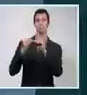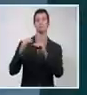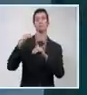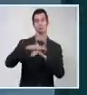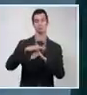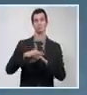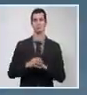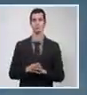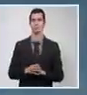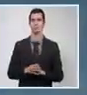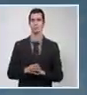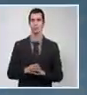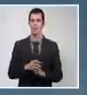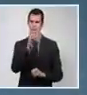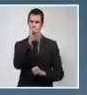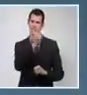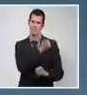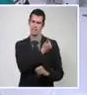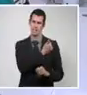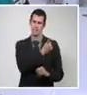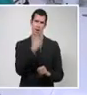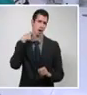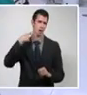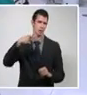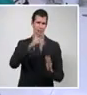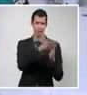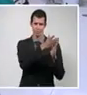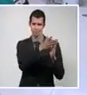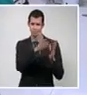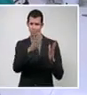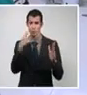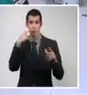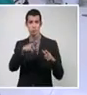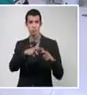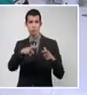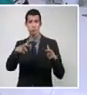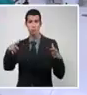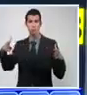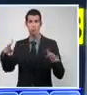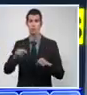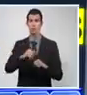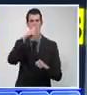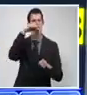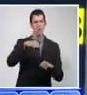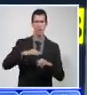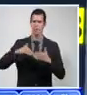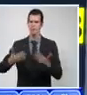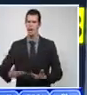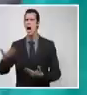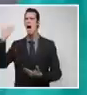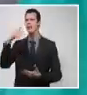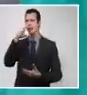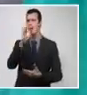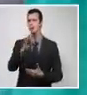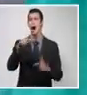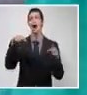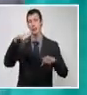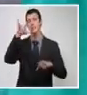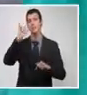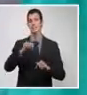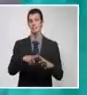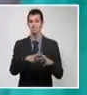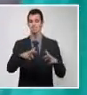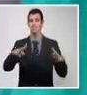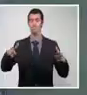diciembre de 2020 a la fecha, la cifra se ha elevado, al igual que los graves y críticos, asunto que requiere de